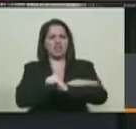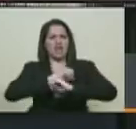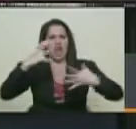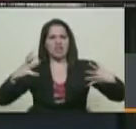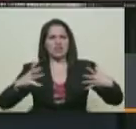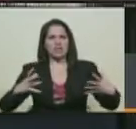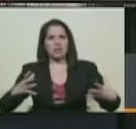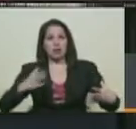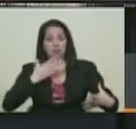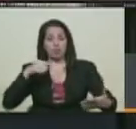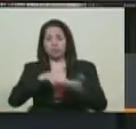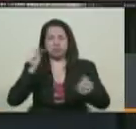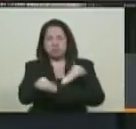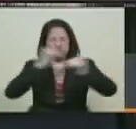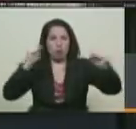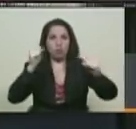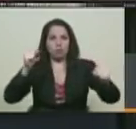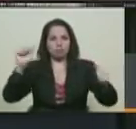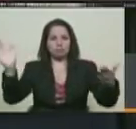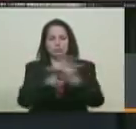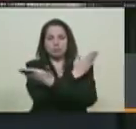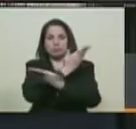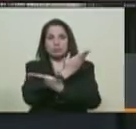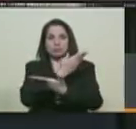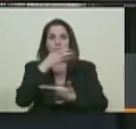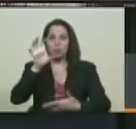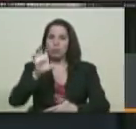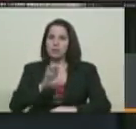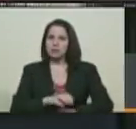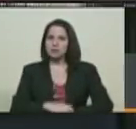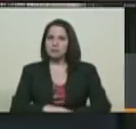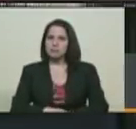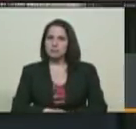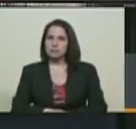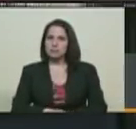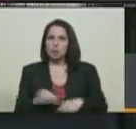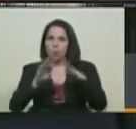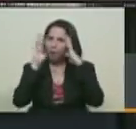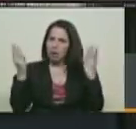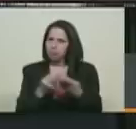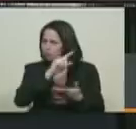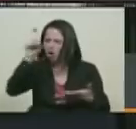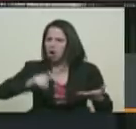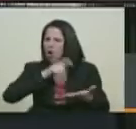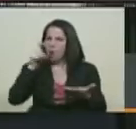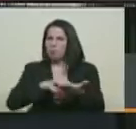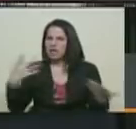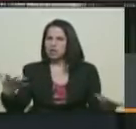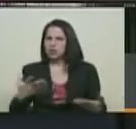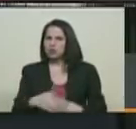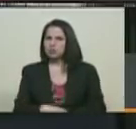y que lo puede tocar cuando le dé la gana, ¿para qué? Para destruir el planeta Tierra.